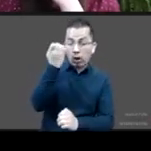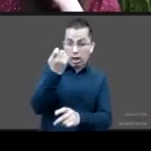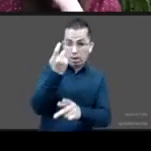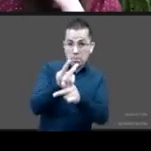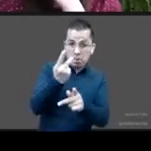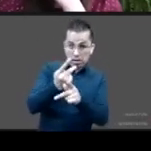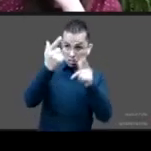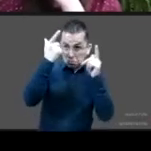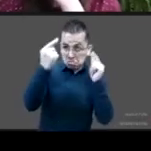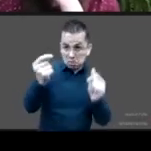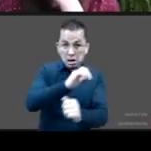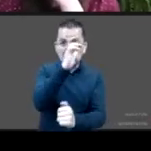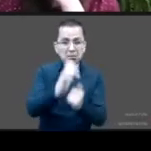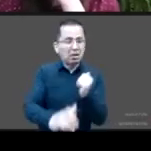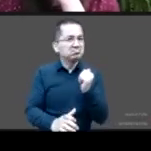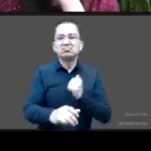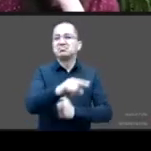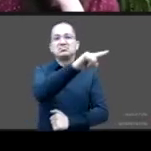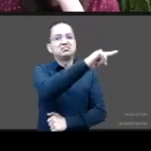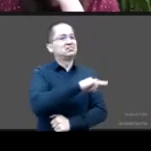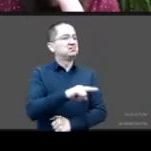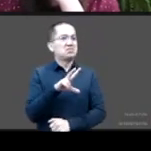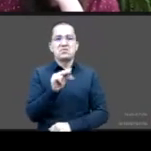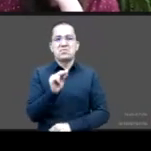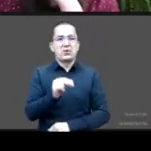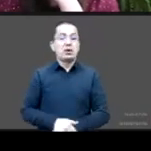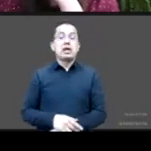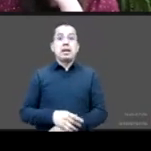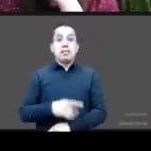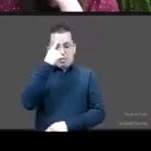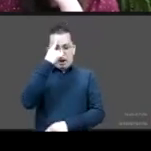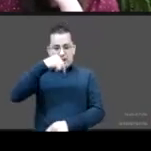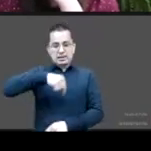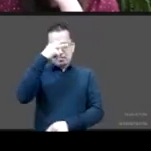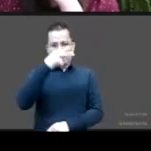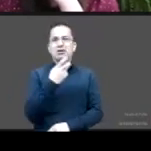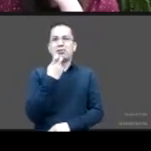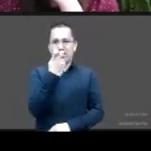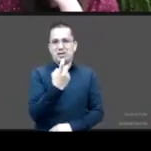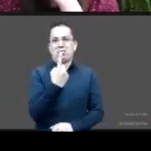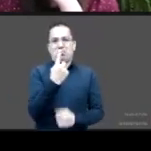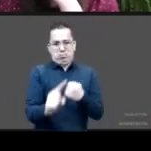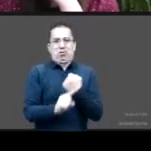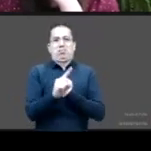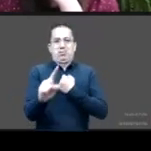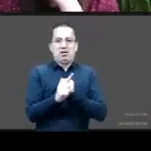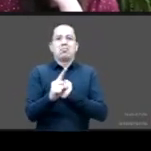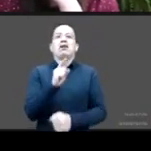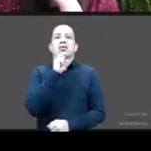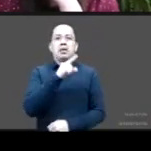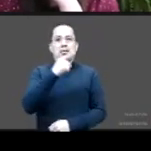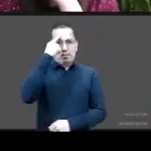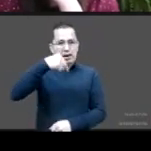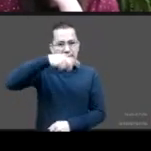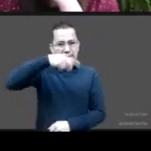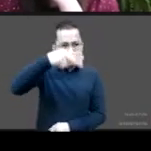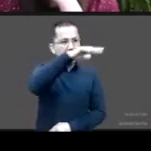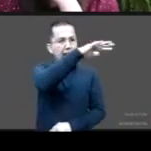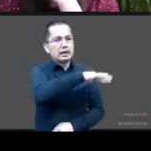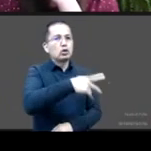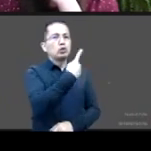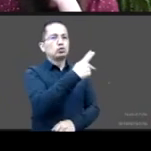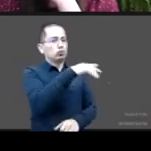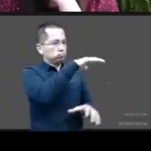para el país por supuesto para las y los jóvenes y también para las comunidades donde ellos habitan